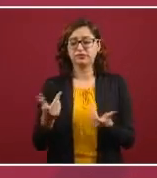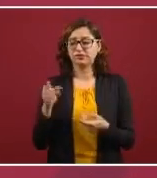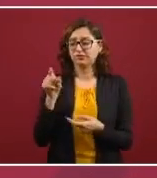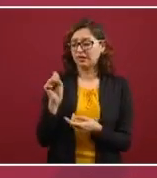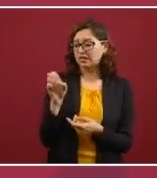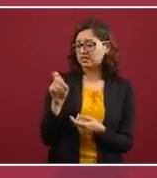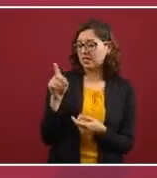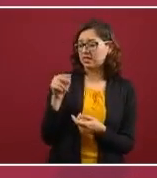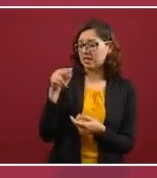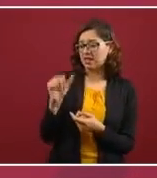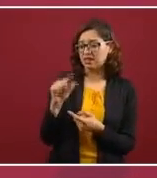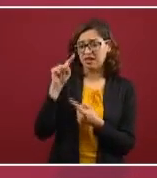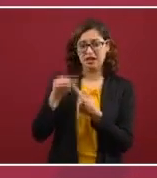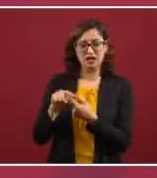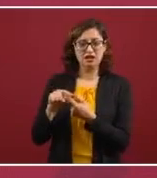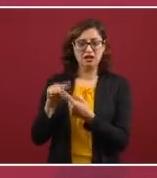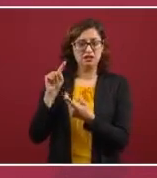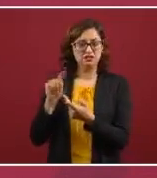Armadas,